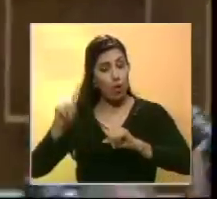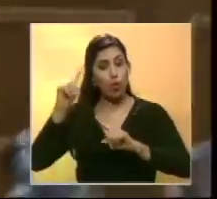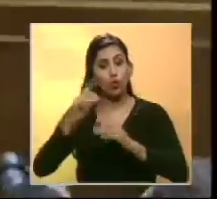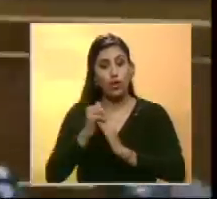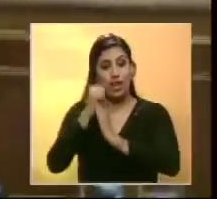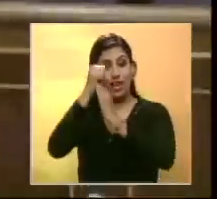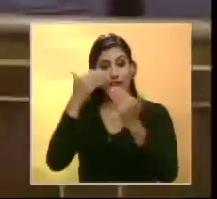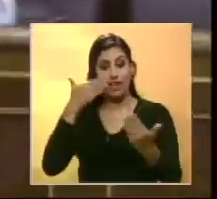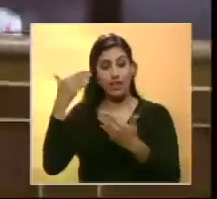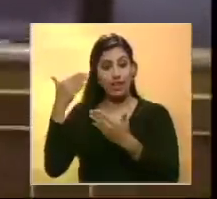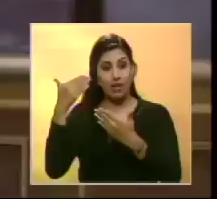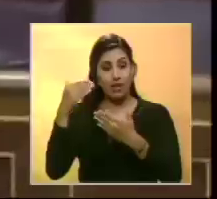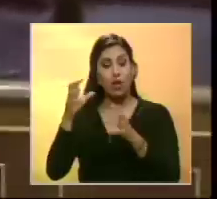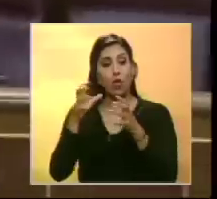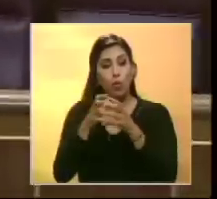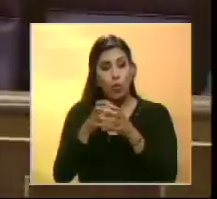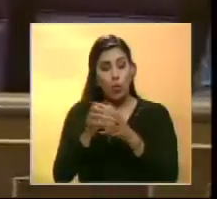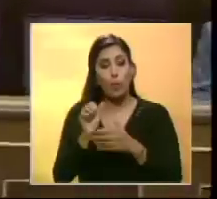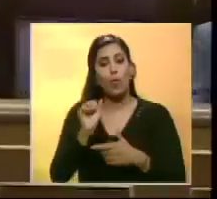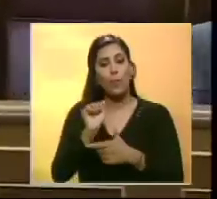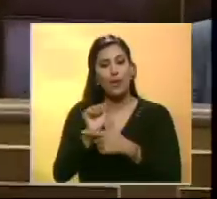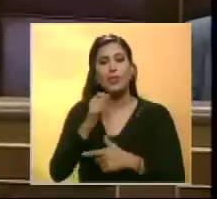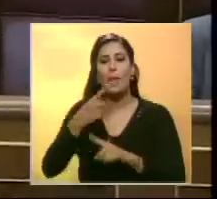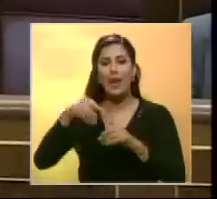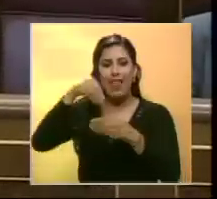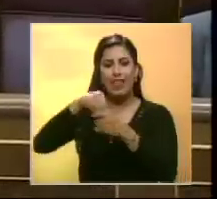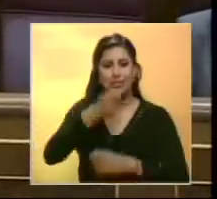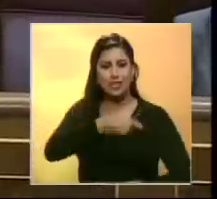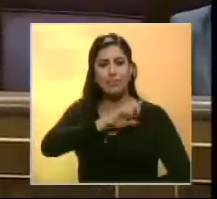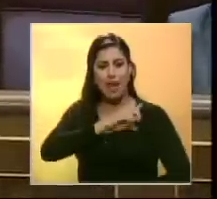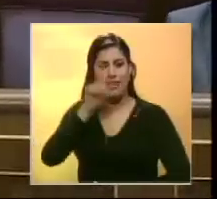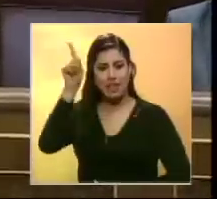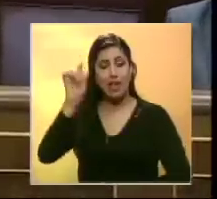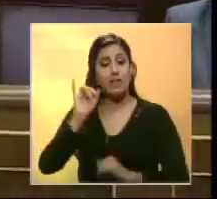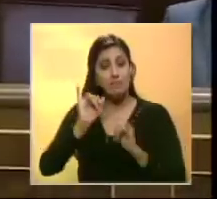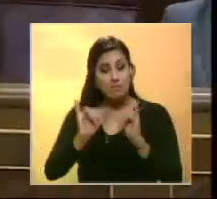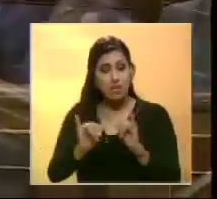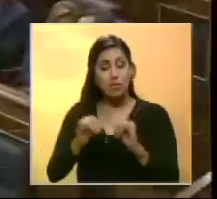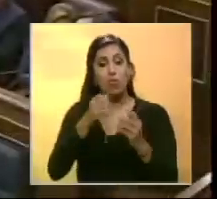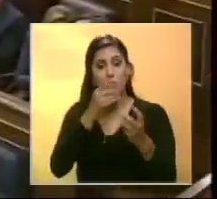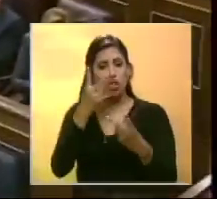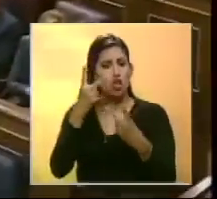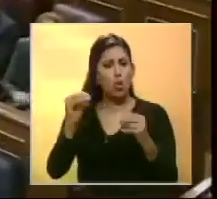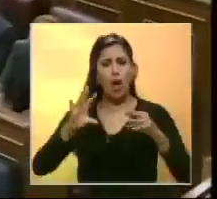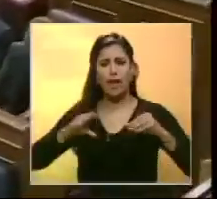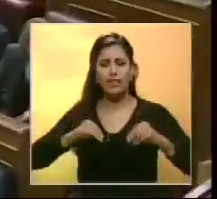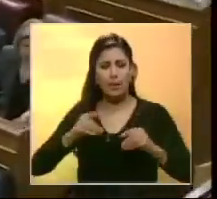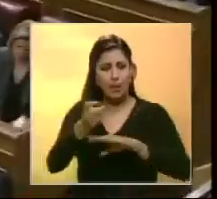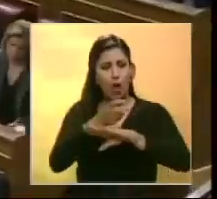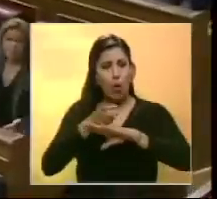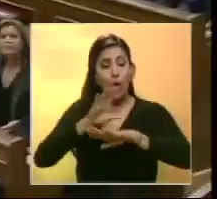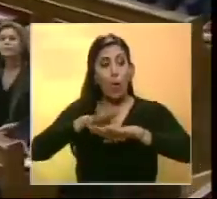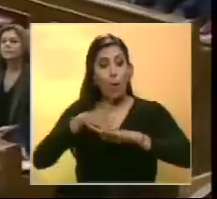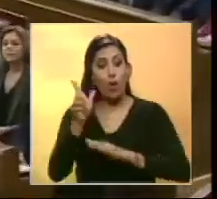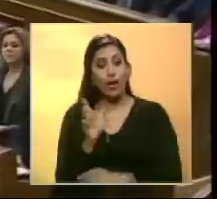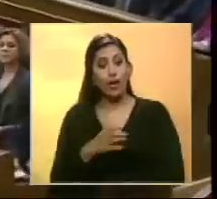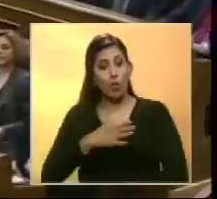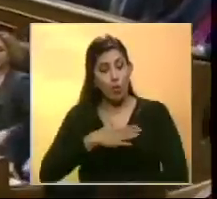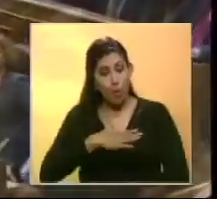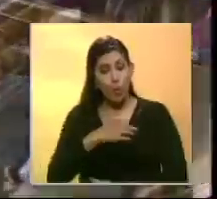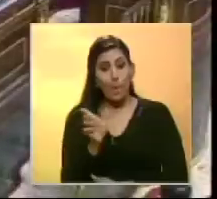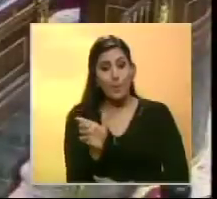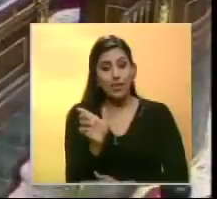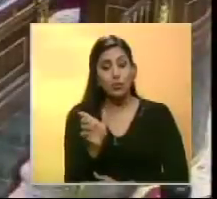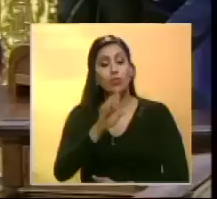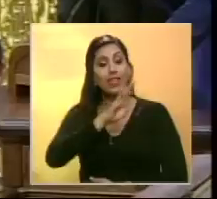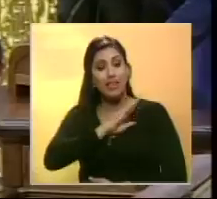líder del PSOE, Pedro Sánchez, le respondió al mandatario asegurando que Rajoy se negó a formar gobierno porque el PSOE tenía un pacto